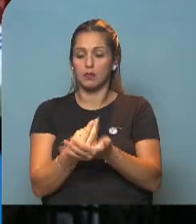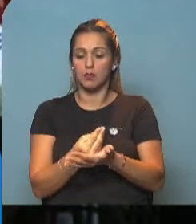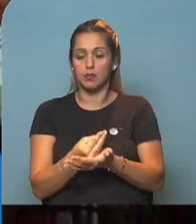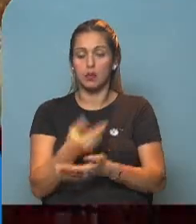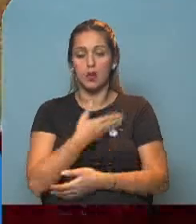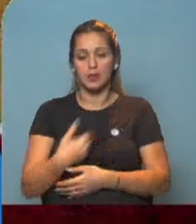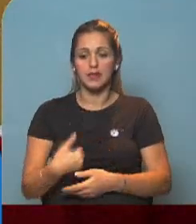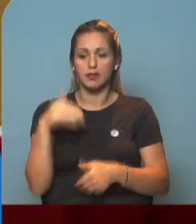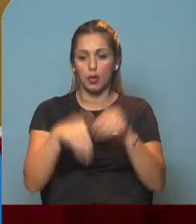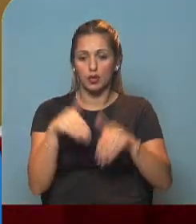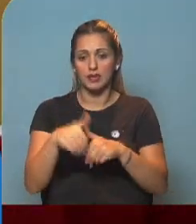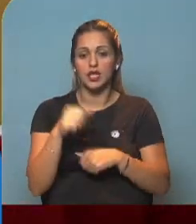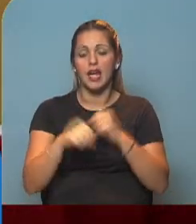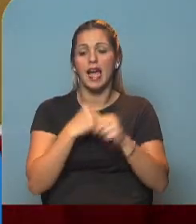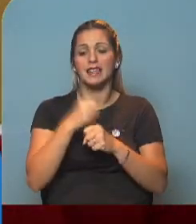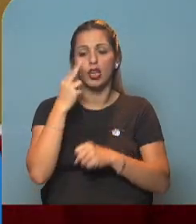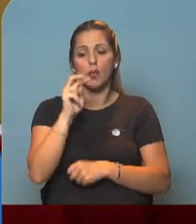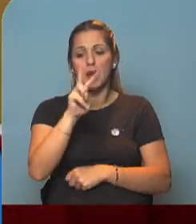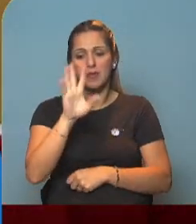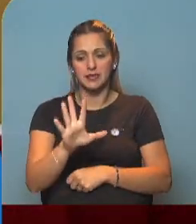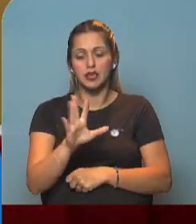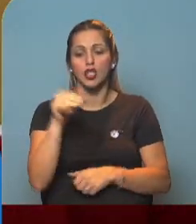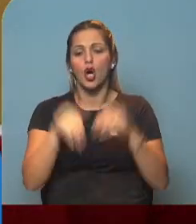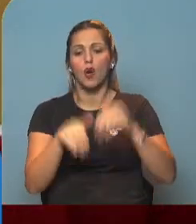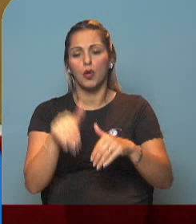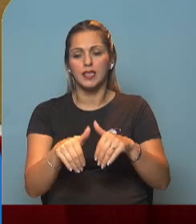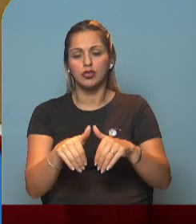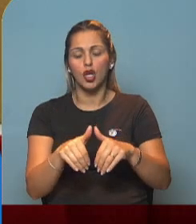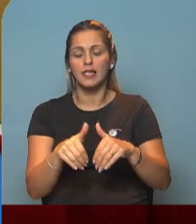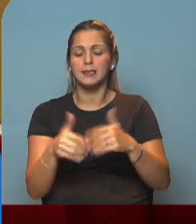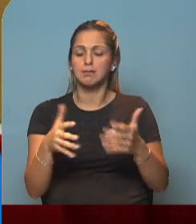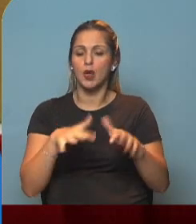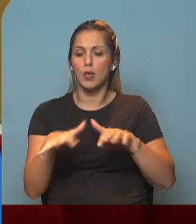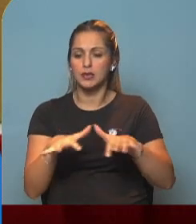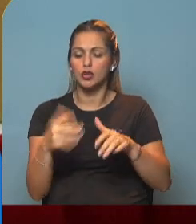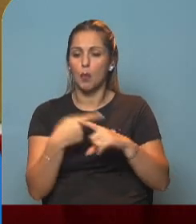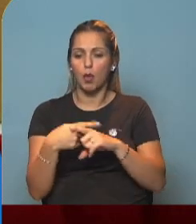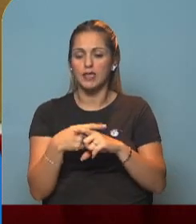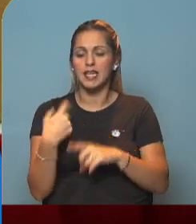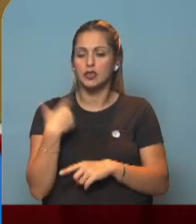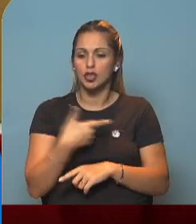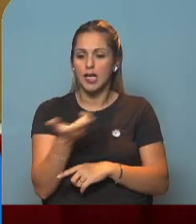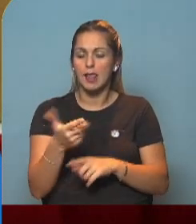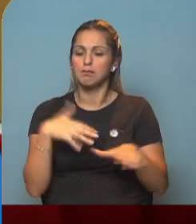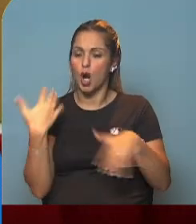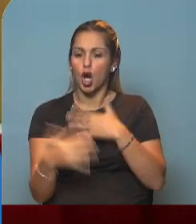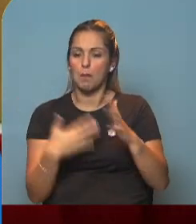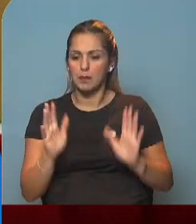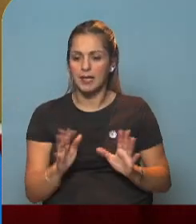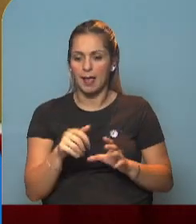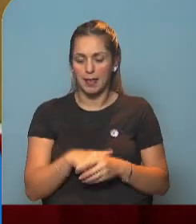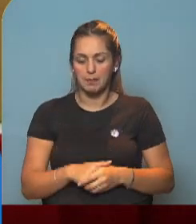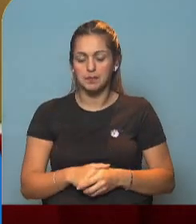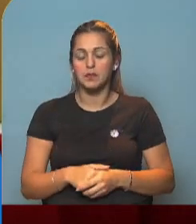2025. Las elecciones se dieron en un contexto político y social adverso para el líder chavista.